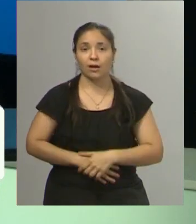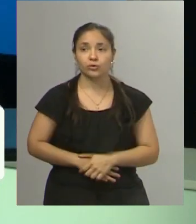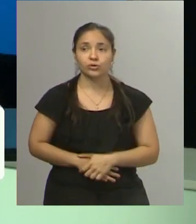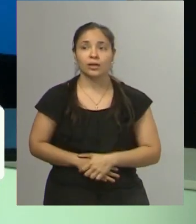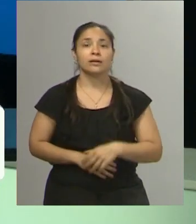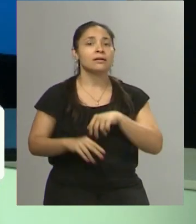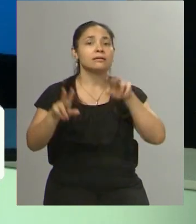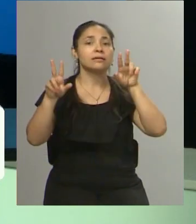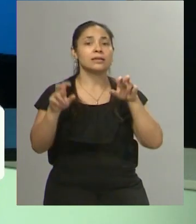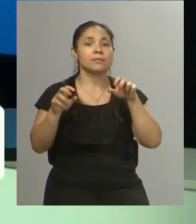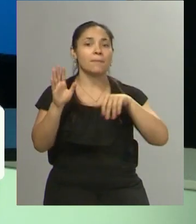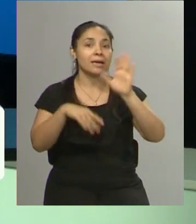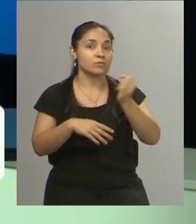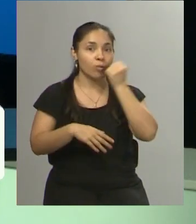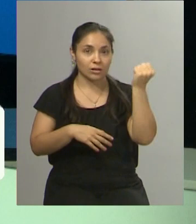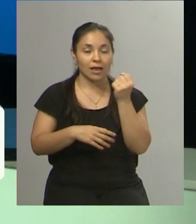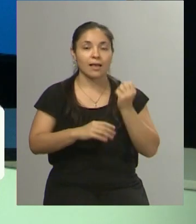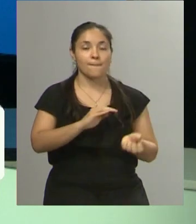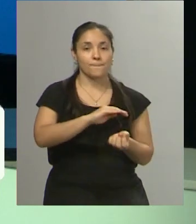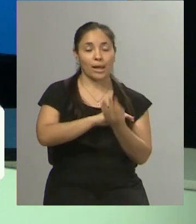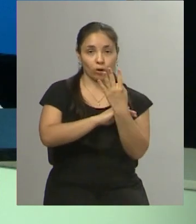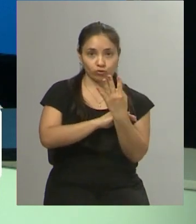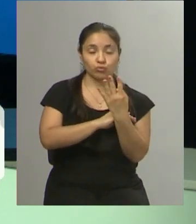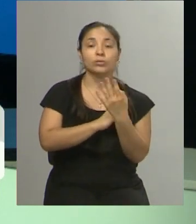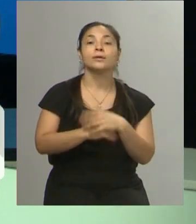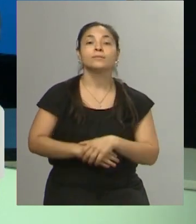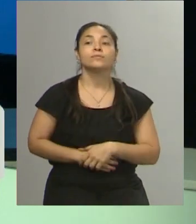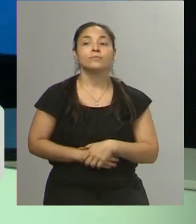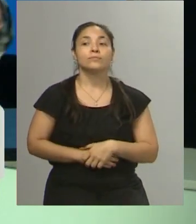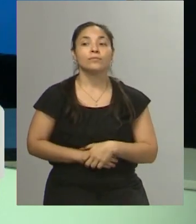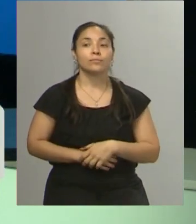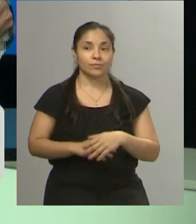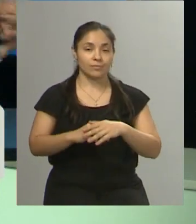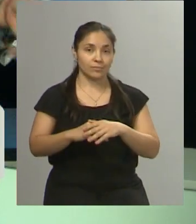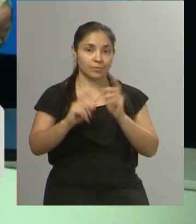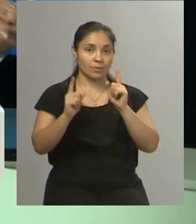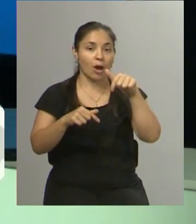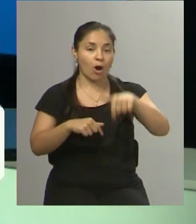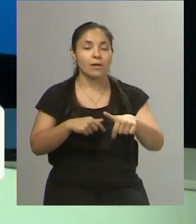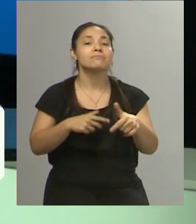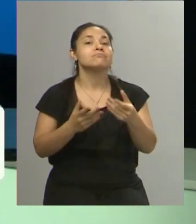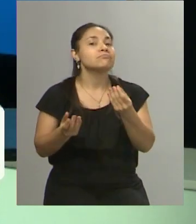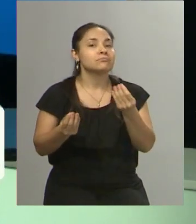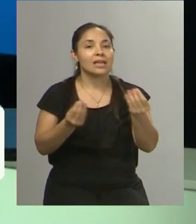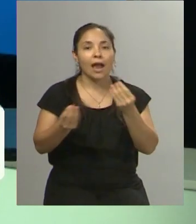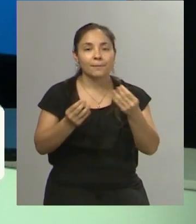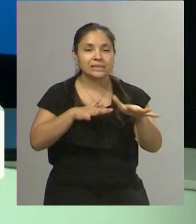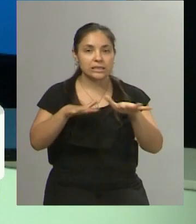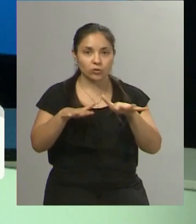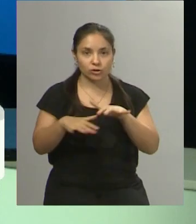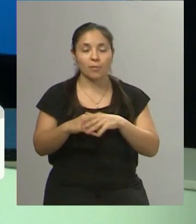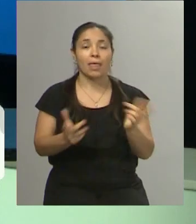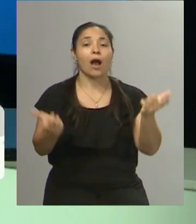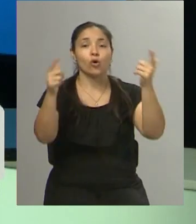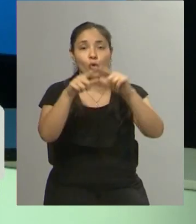el tema en estos días, el Mercosur, sobre todo teniendo en cuenta lo que está sucediendo en estos días, lo que ha sucedido, la cumbre